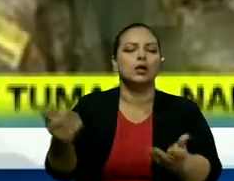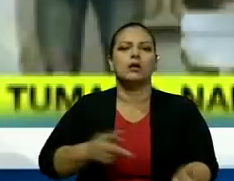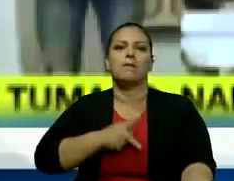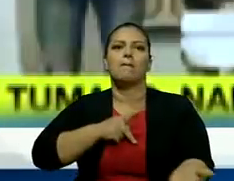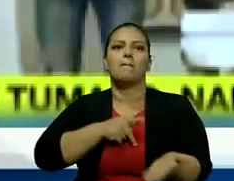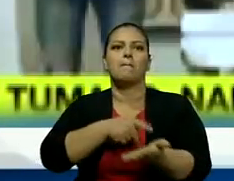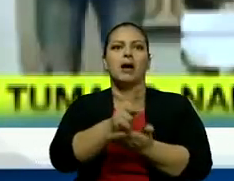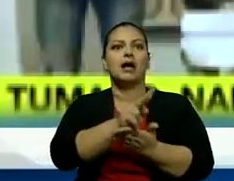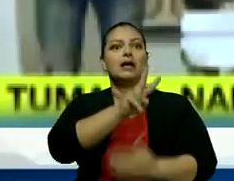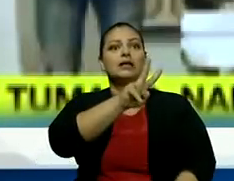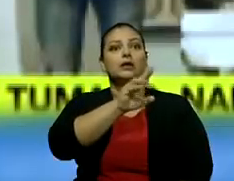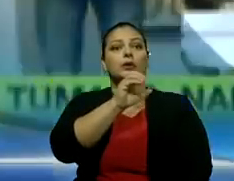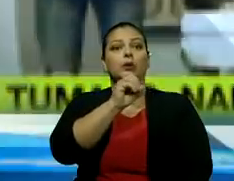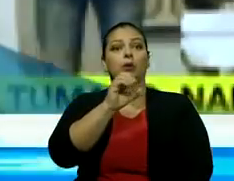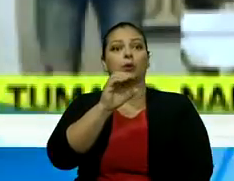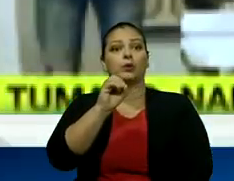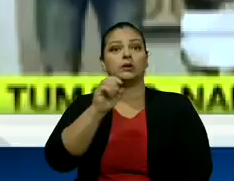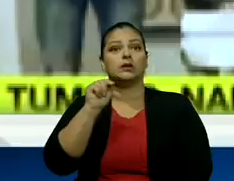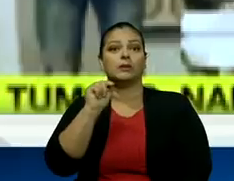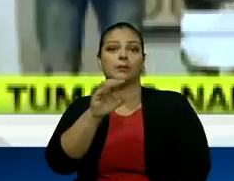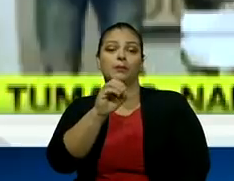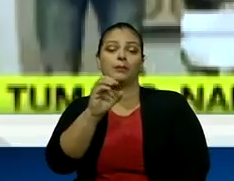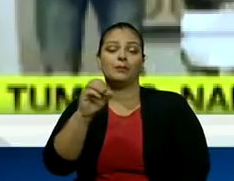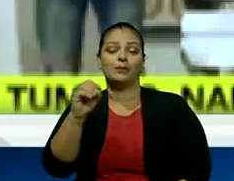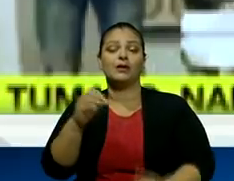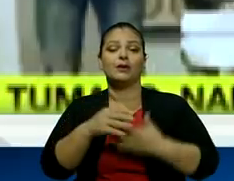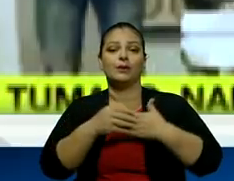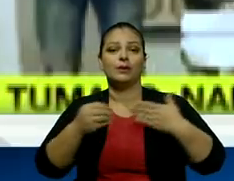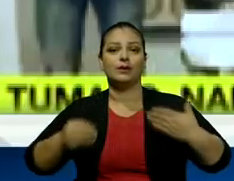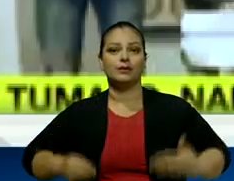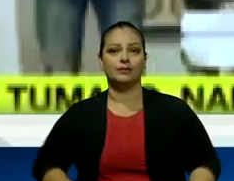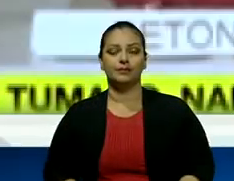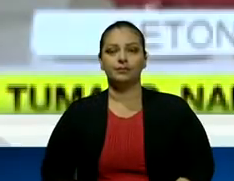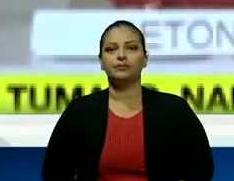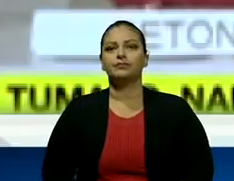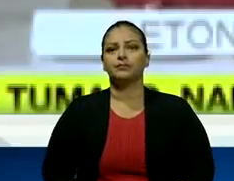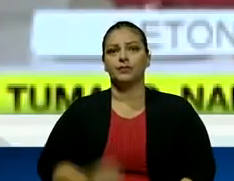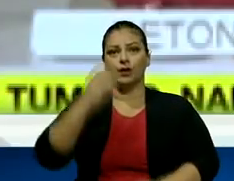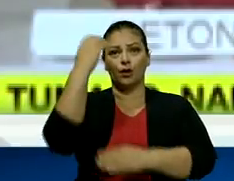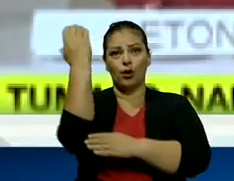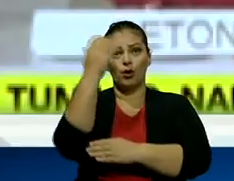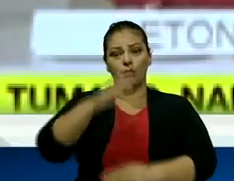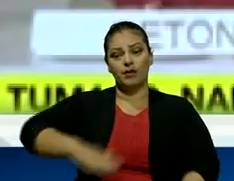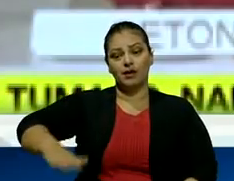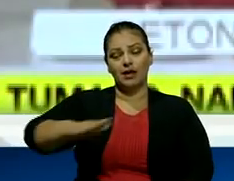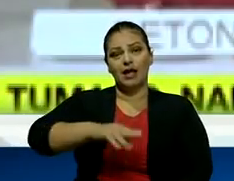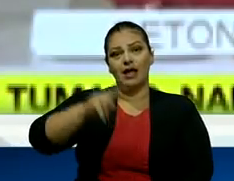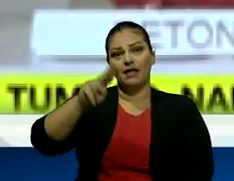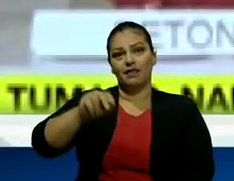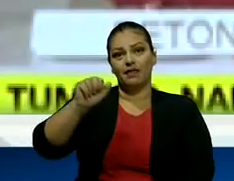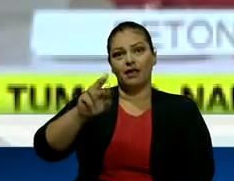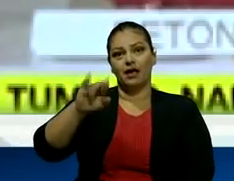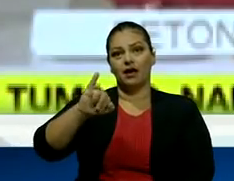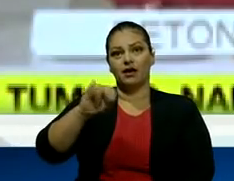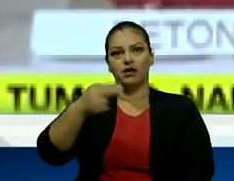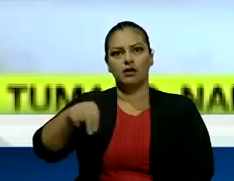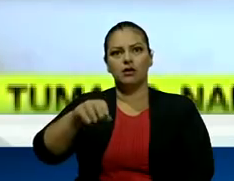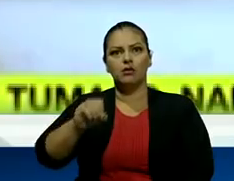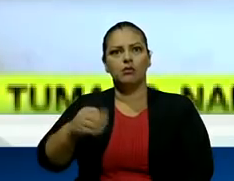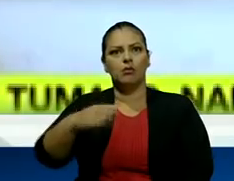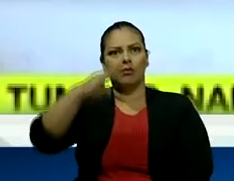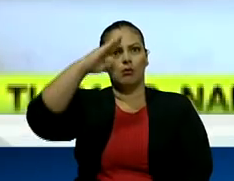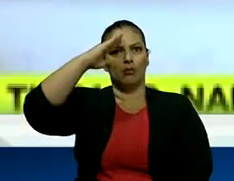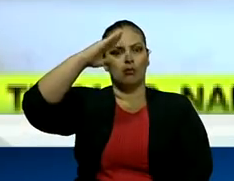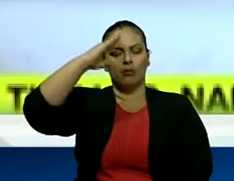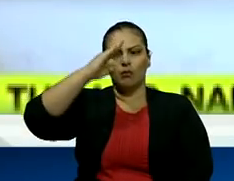Guacho. De su parte, la policía colombiana informó que encontró en la zona de Nariño una bomba preparada supuestamente por alias Guacho y sus hombres, que